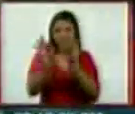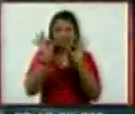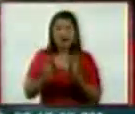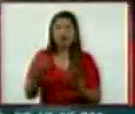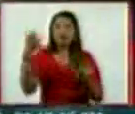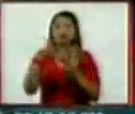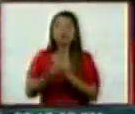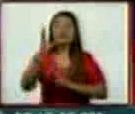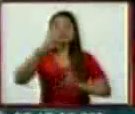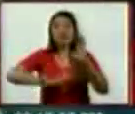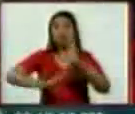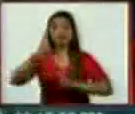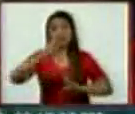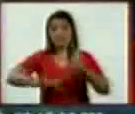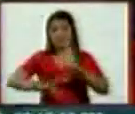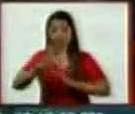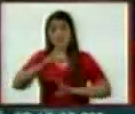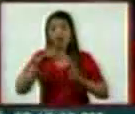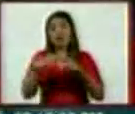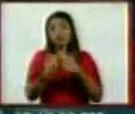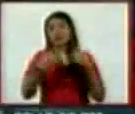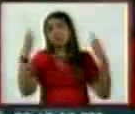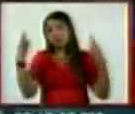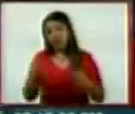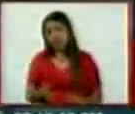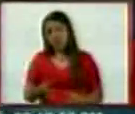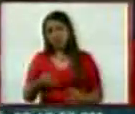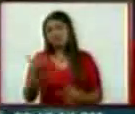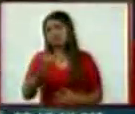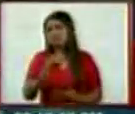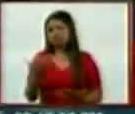de vista científico, y eso seguramente arrojará